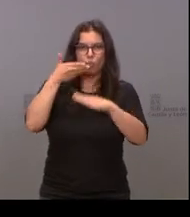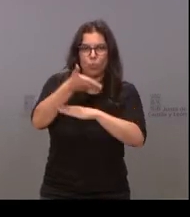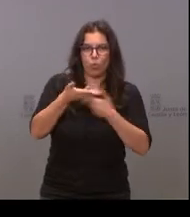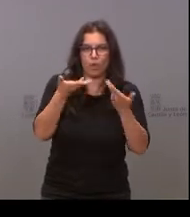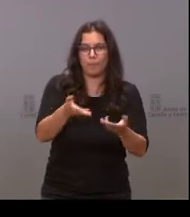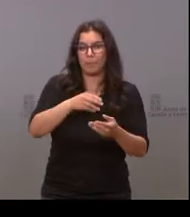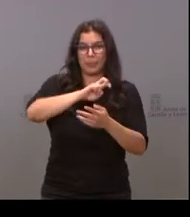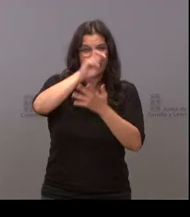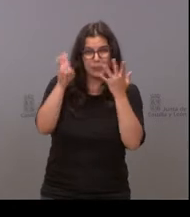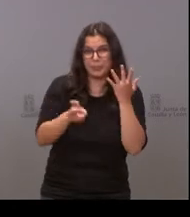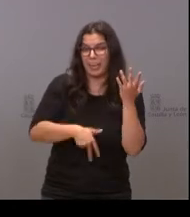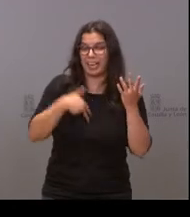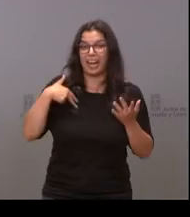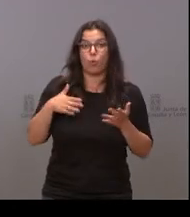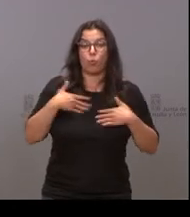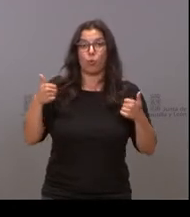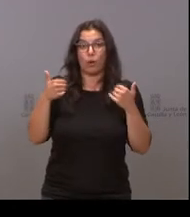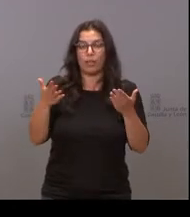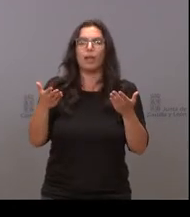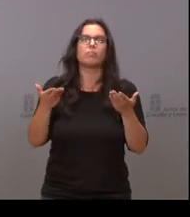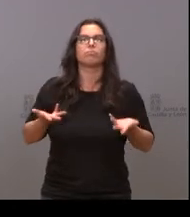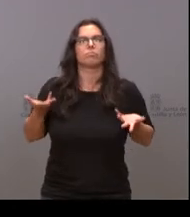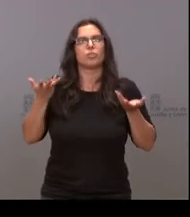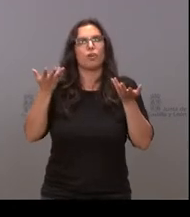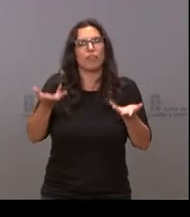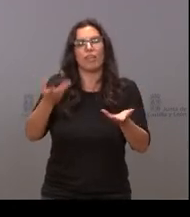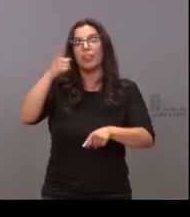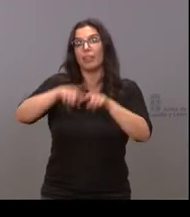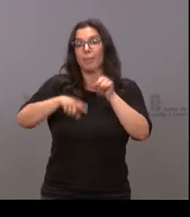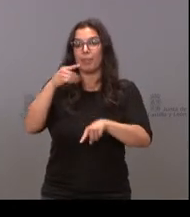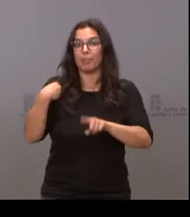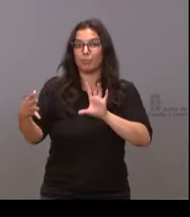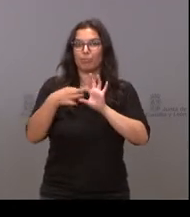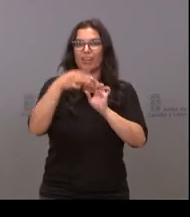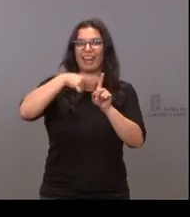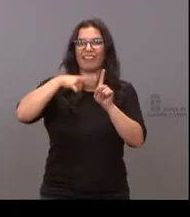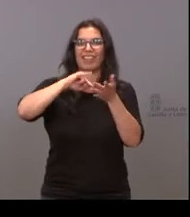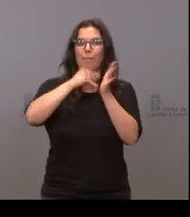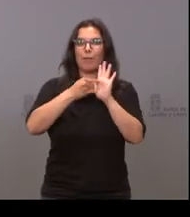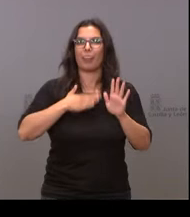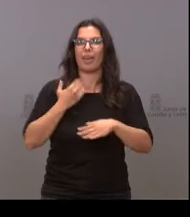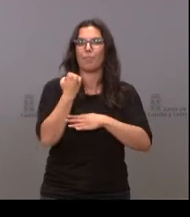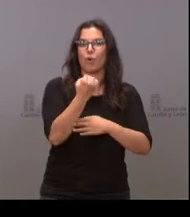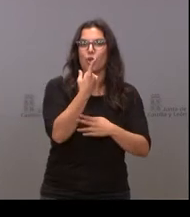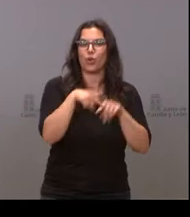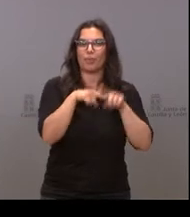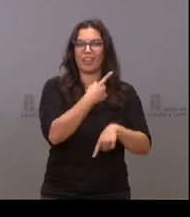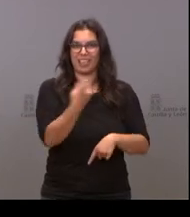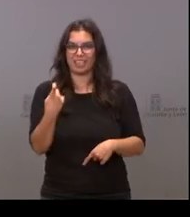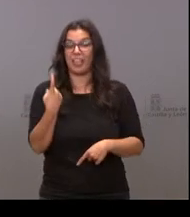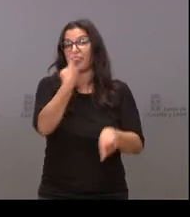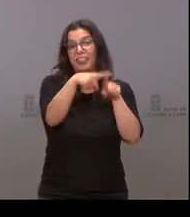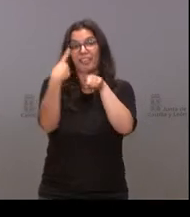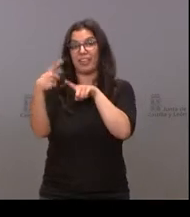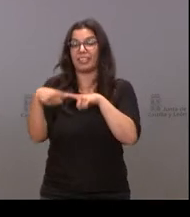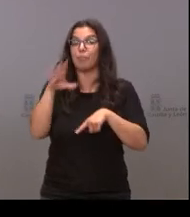prestaciones que realmente necesita la persona serán prestadas en función de ese plan de apoyos de lo que necesite cada persona que va a ser diferente porque este